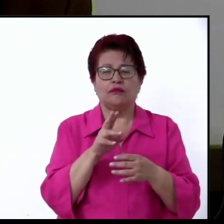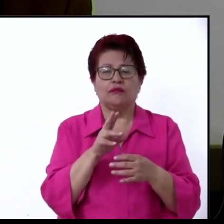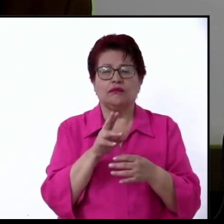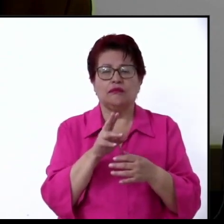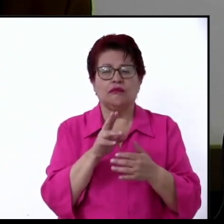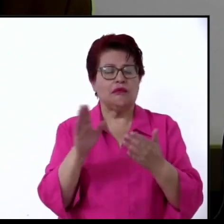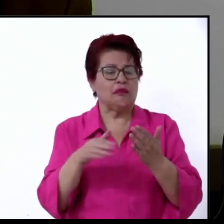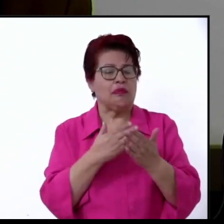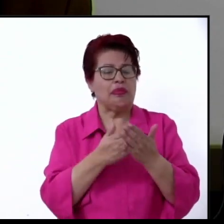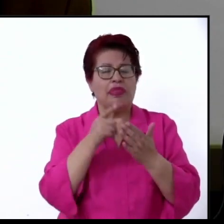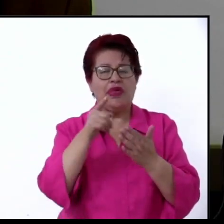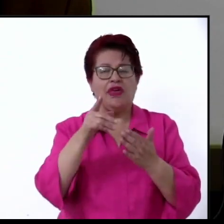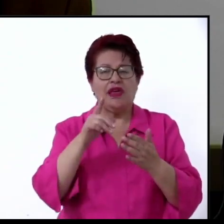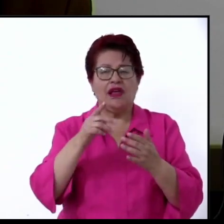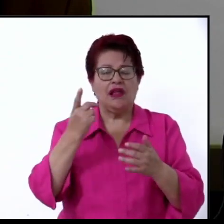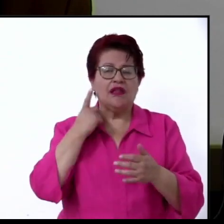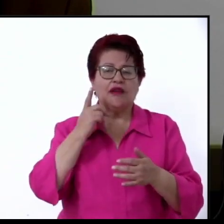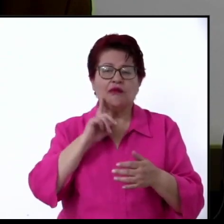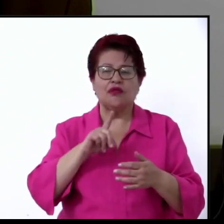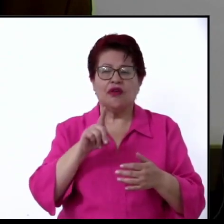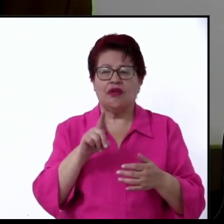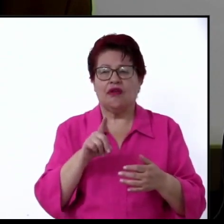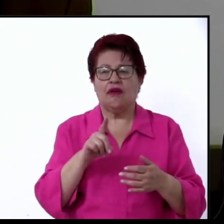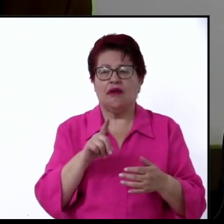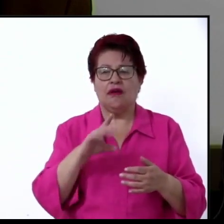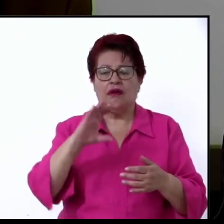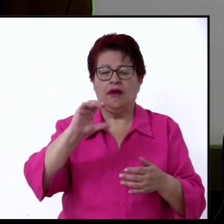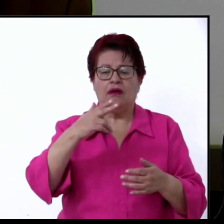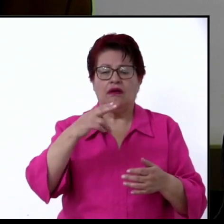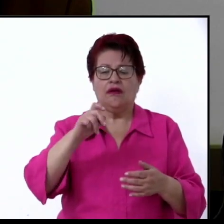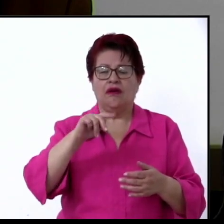a los planteamientos de la diputada